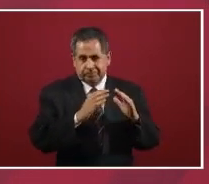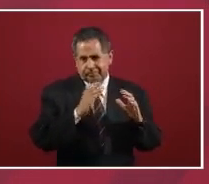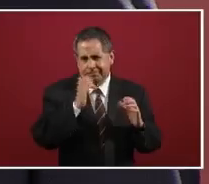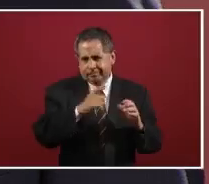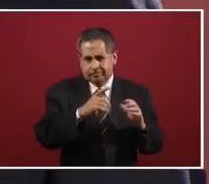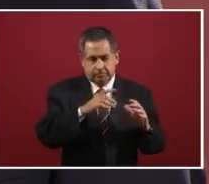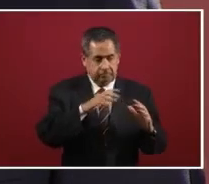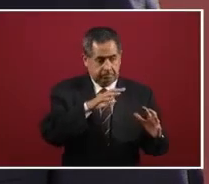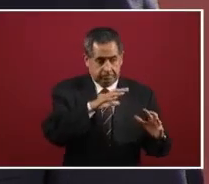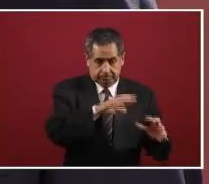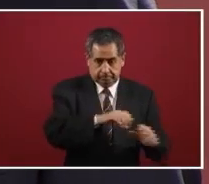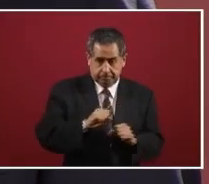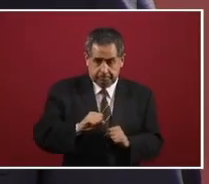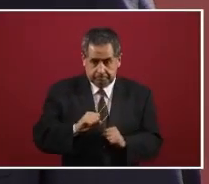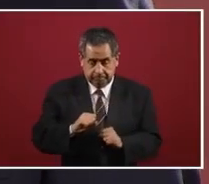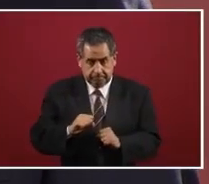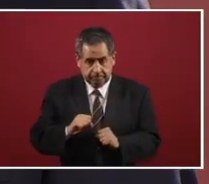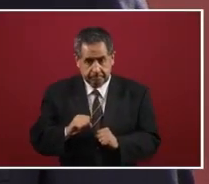se